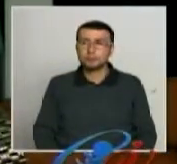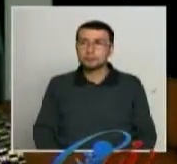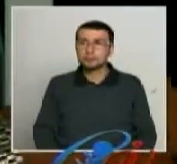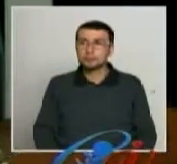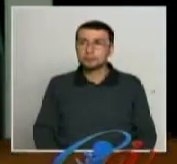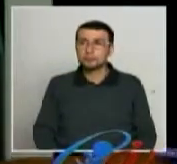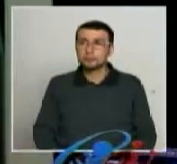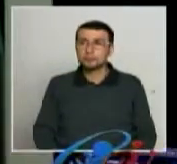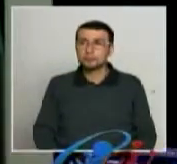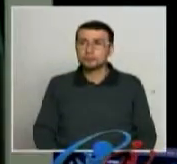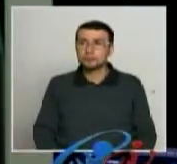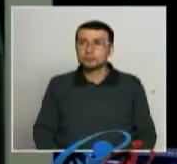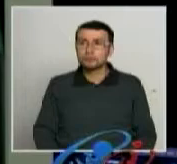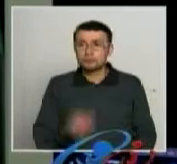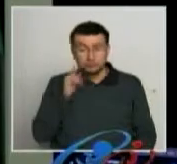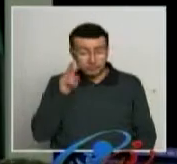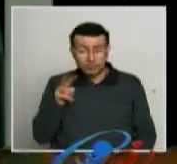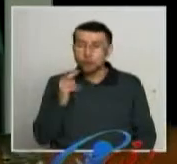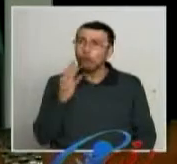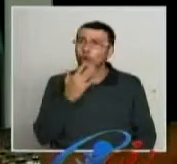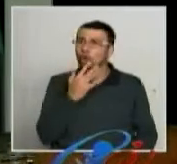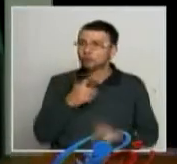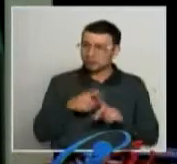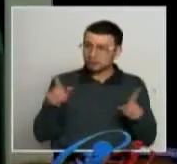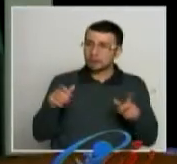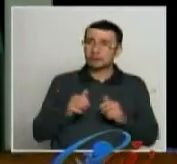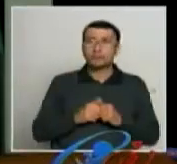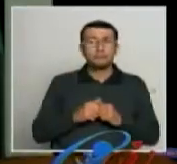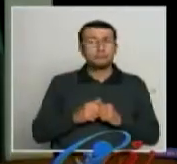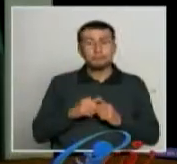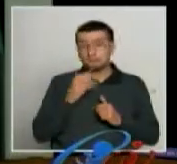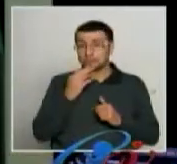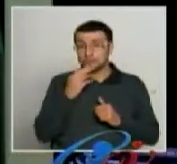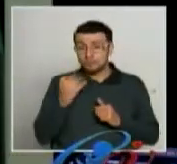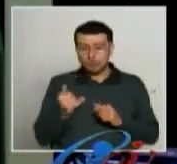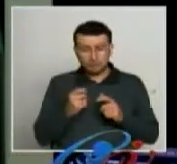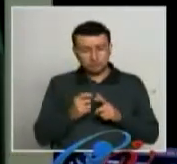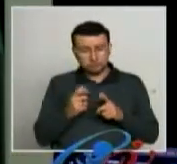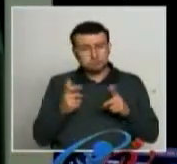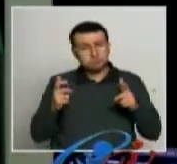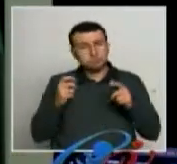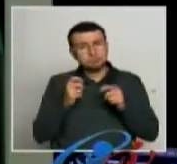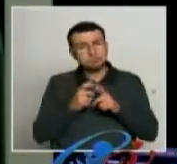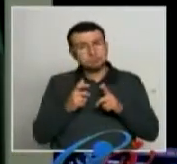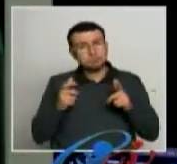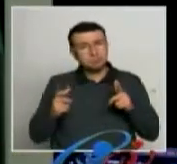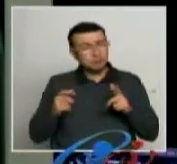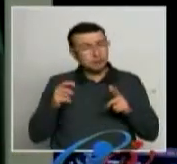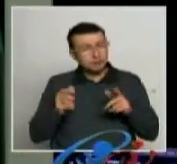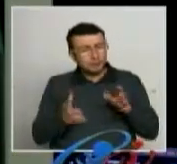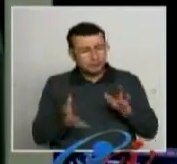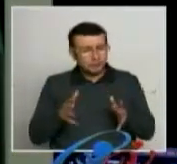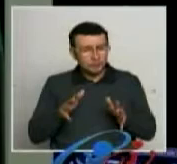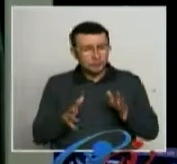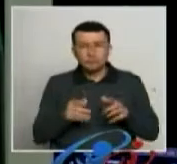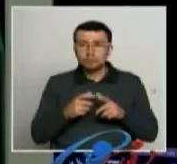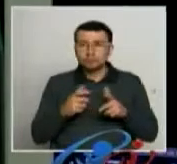Entonces vemos que el color es diferente. Vamos a ver que la onda que nos va a formar es diferente.